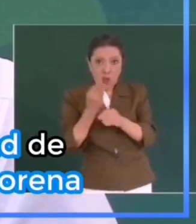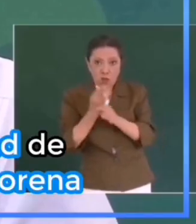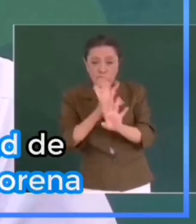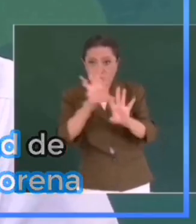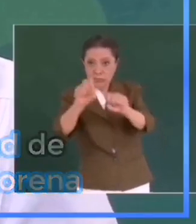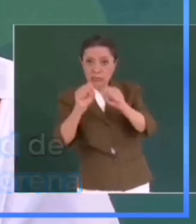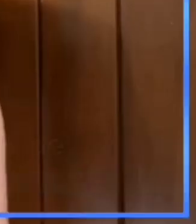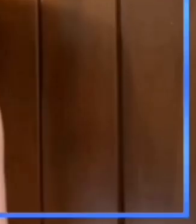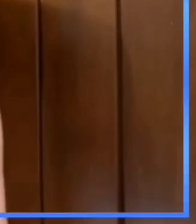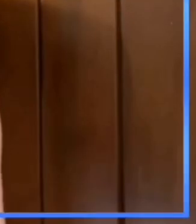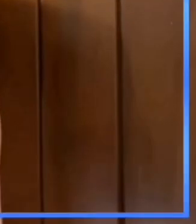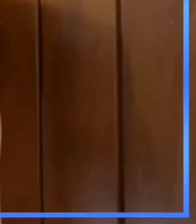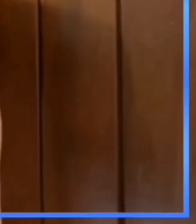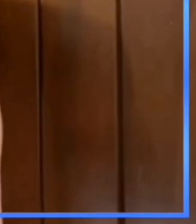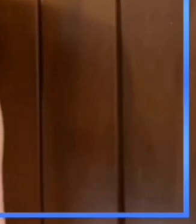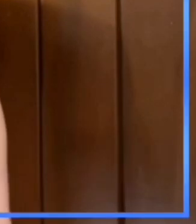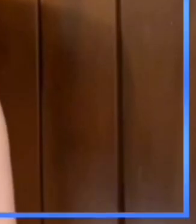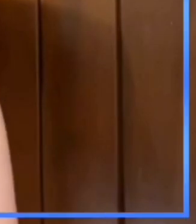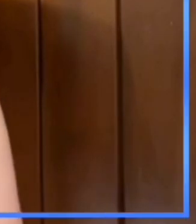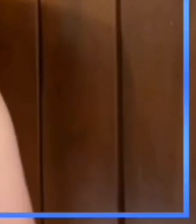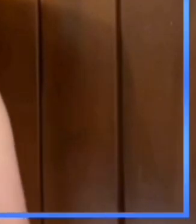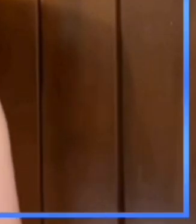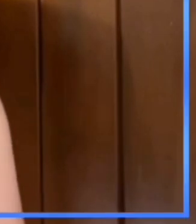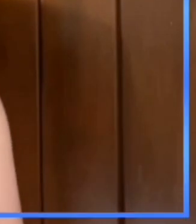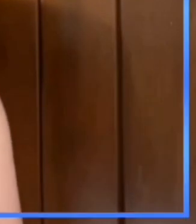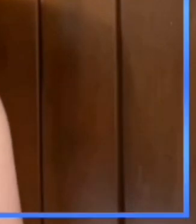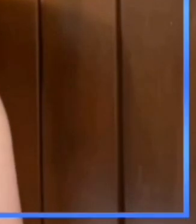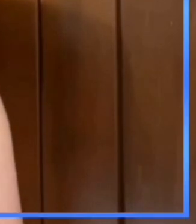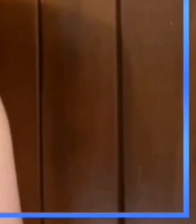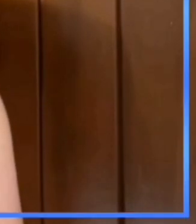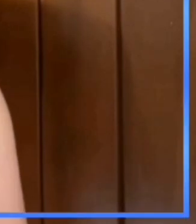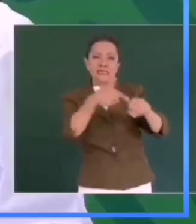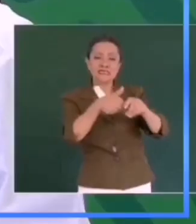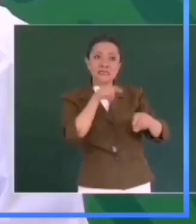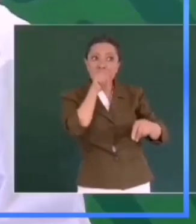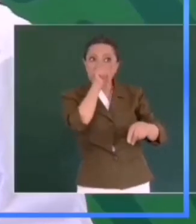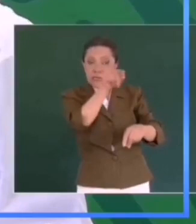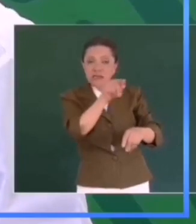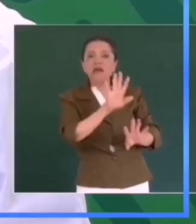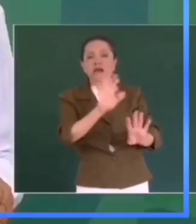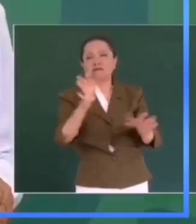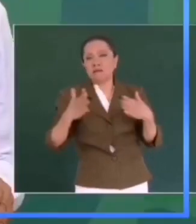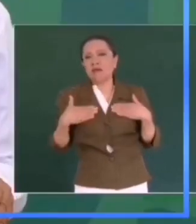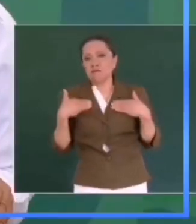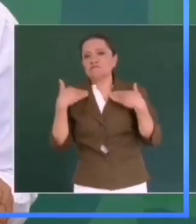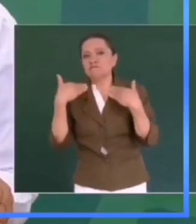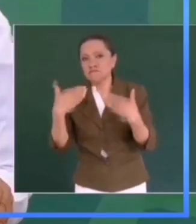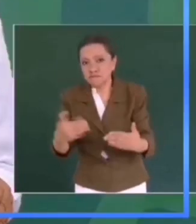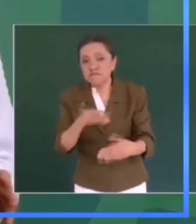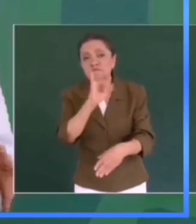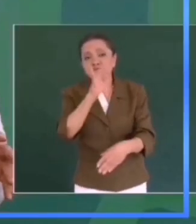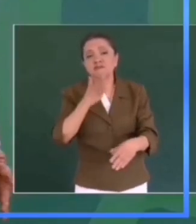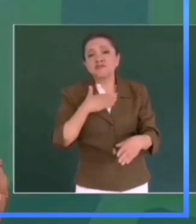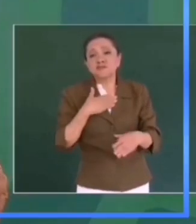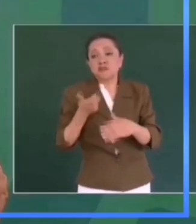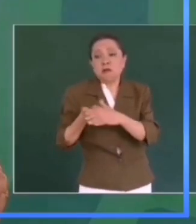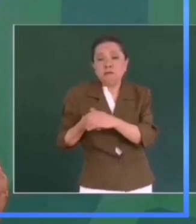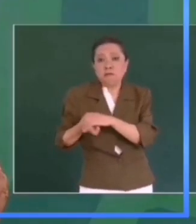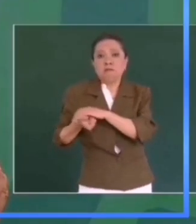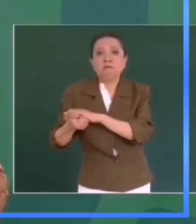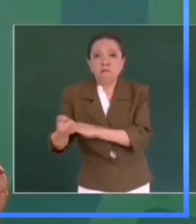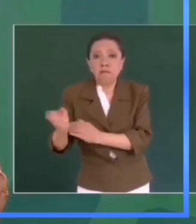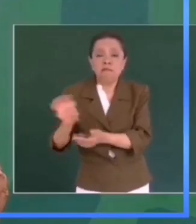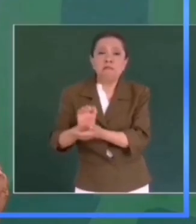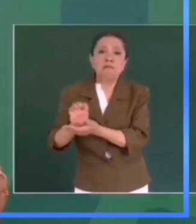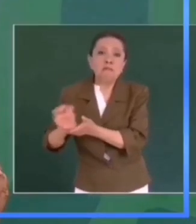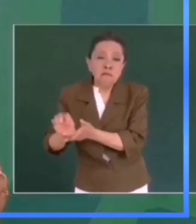son negativas. El presidente dio a conocer que el INE volvió a sancionarlo y ayer recibió una notificación para eliminar otra de